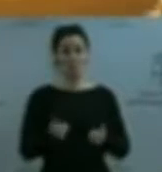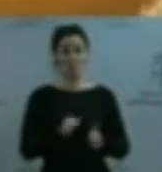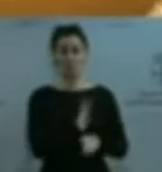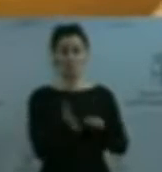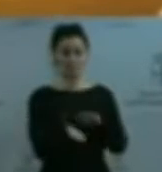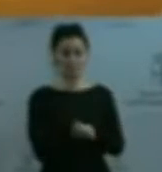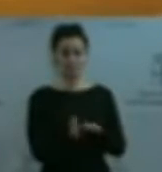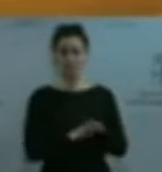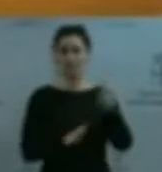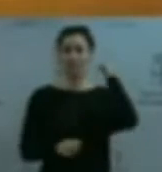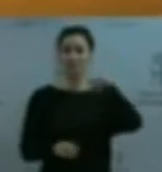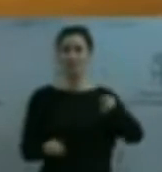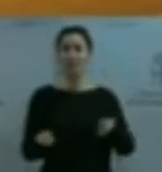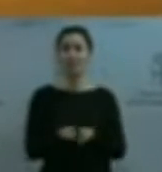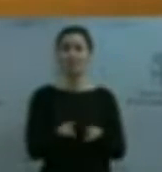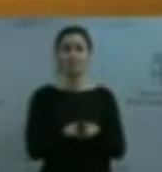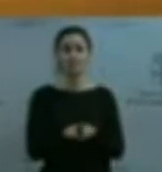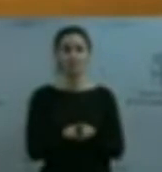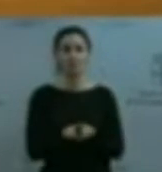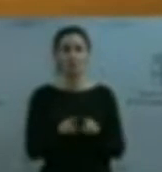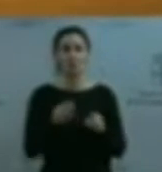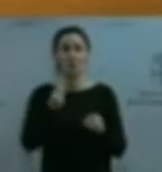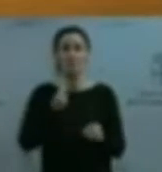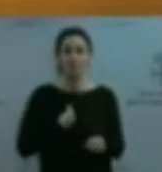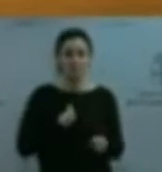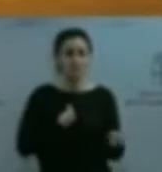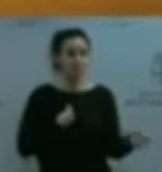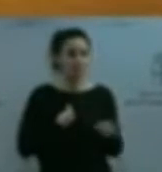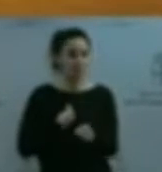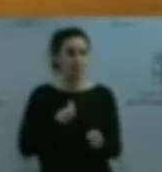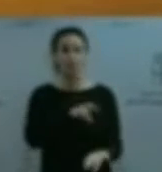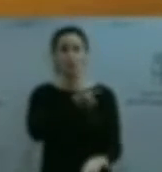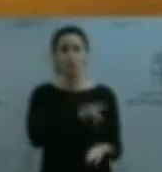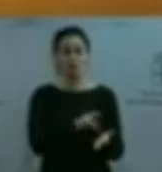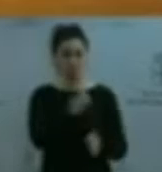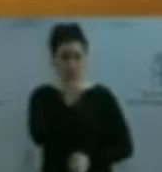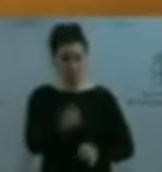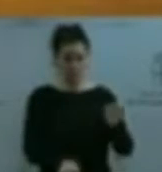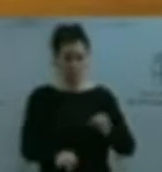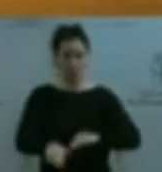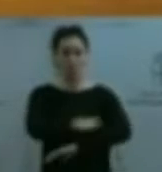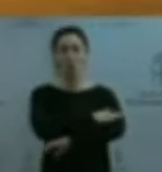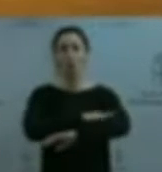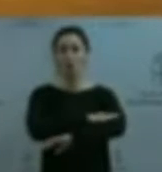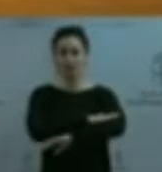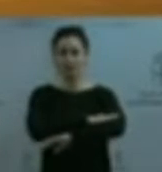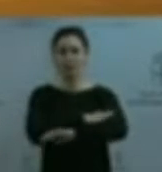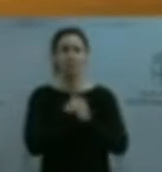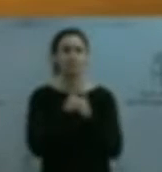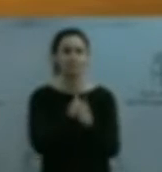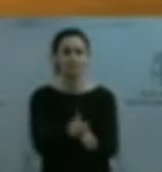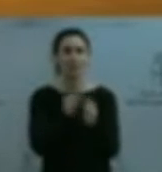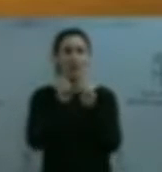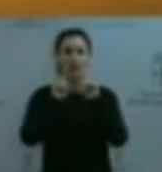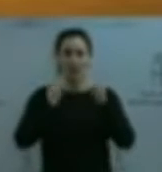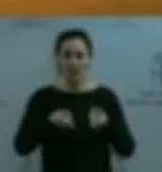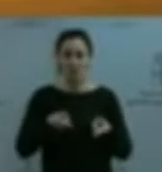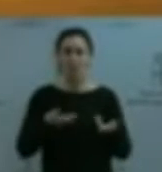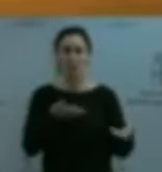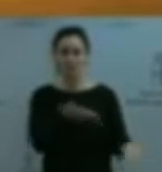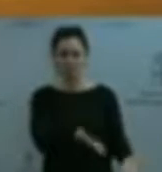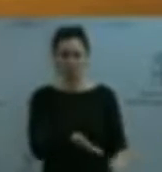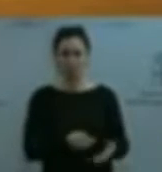hizo nada en ese procedimiento judicial? ¿El Gobierno ha hecho seguimiento de este caso? La condena es que ahora, en la modificación presupuestaria,